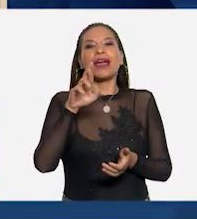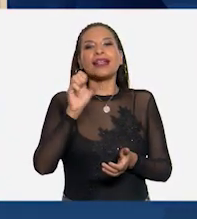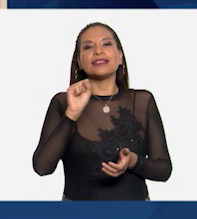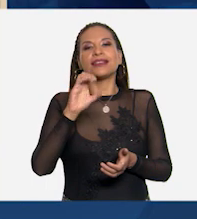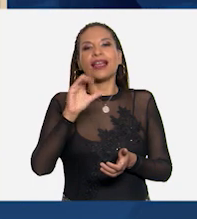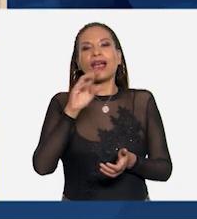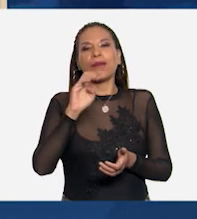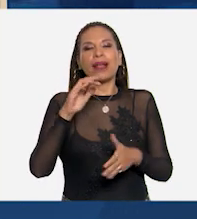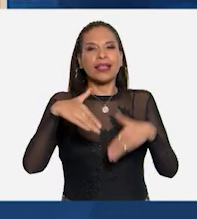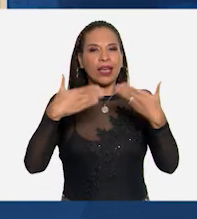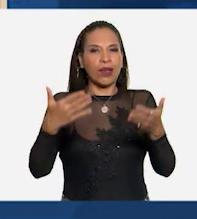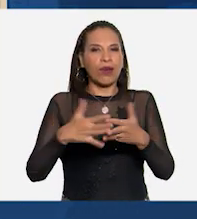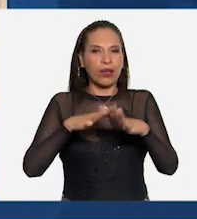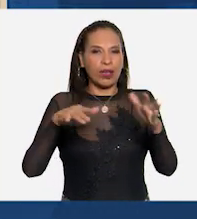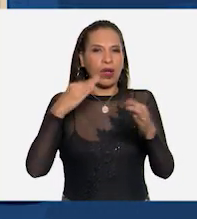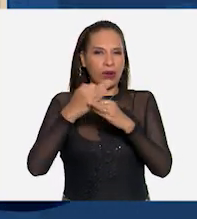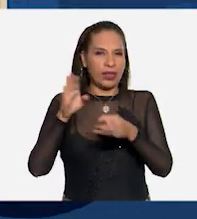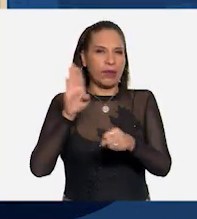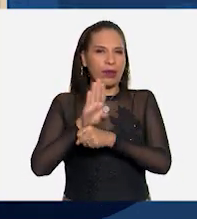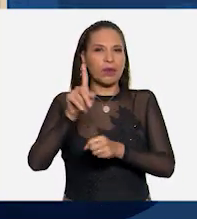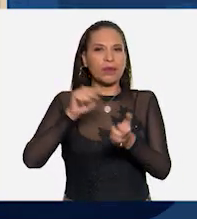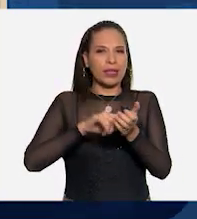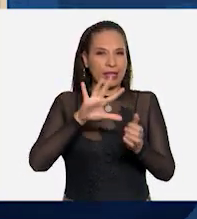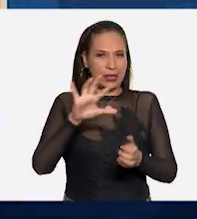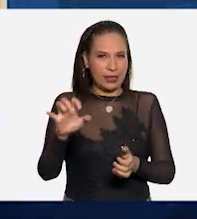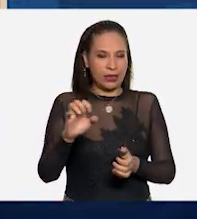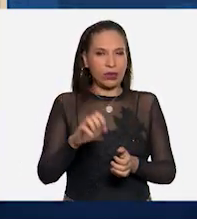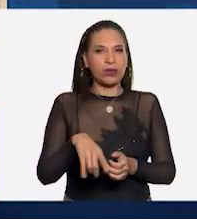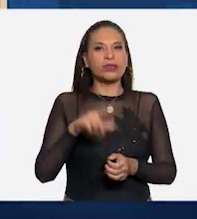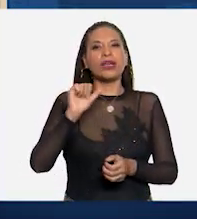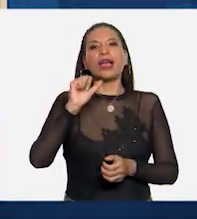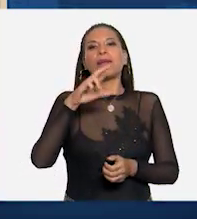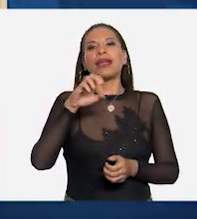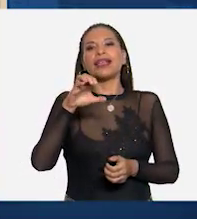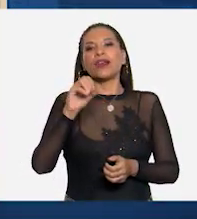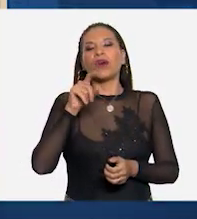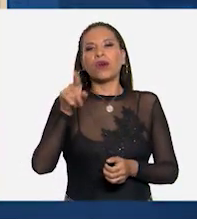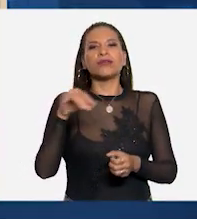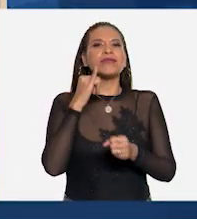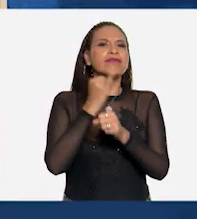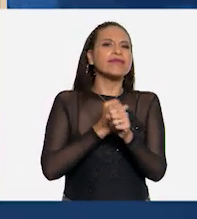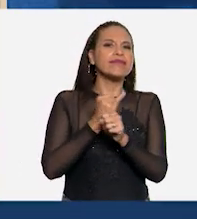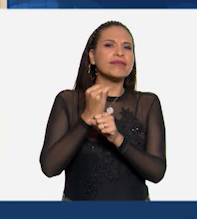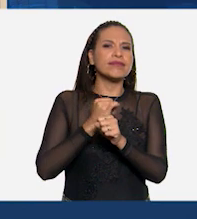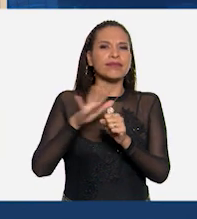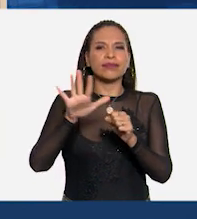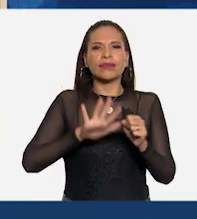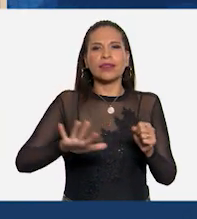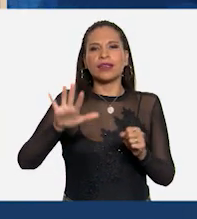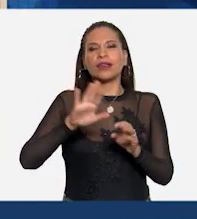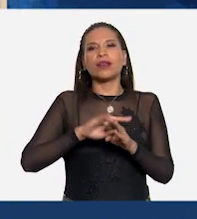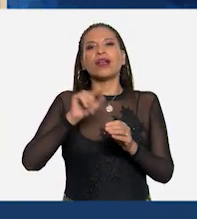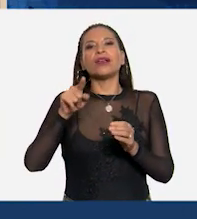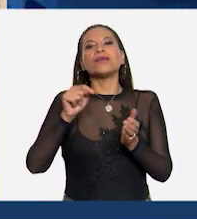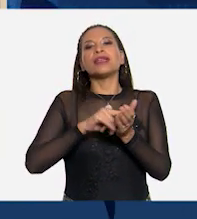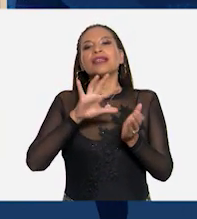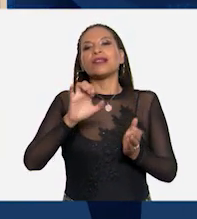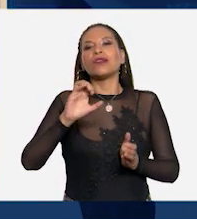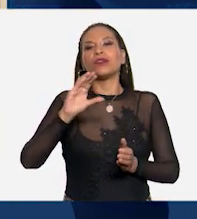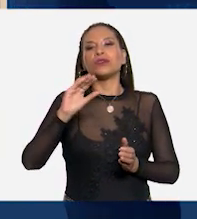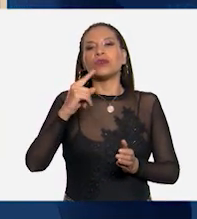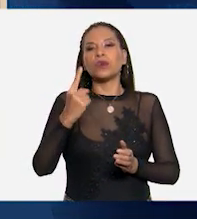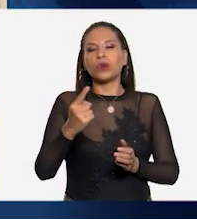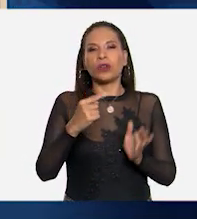llegó a las costas del actual Brasil en 1500. Américo Vespucio exploró el litoral sudamericano en 1501